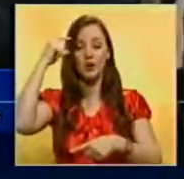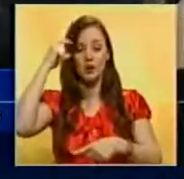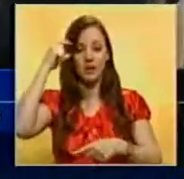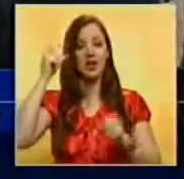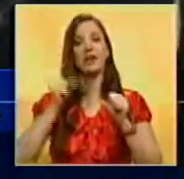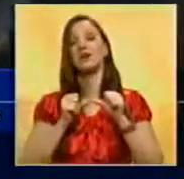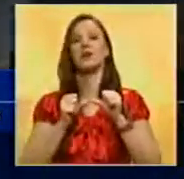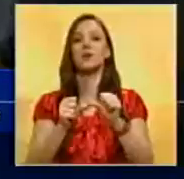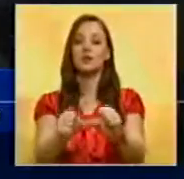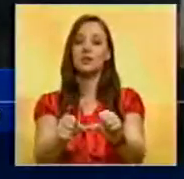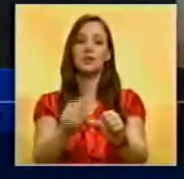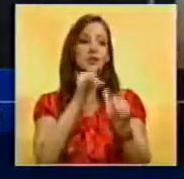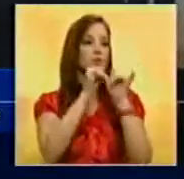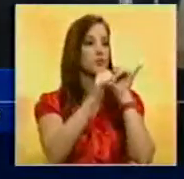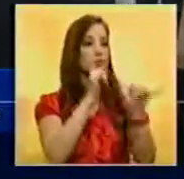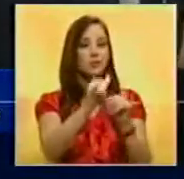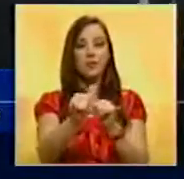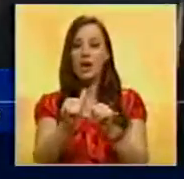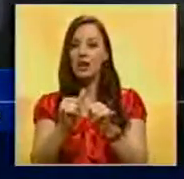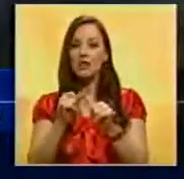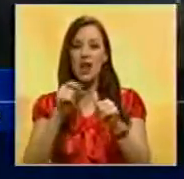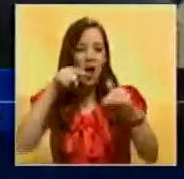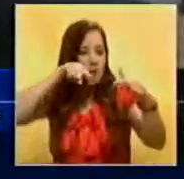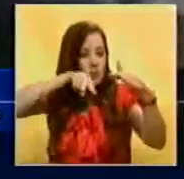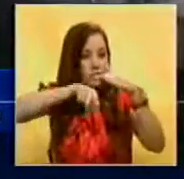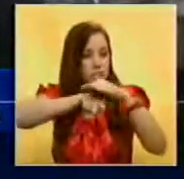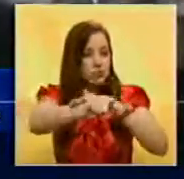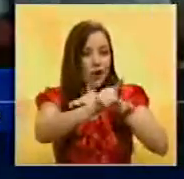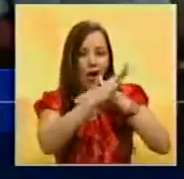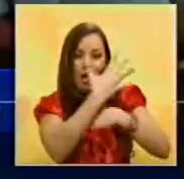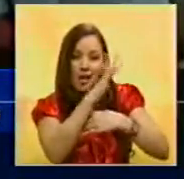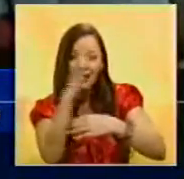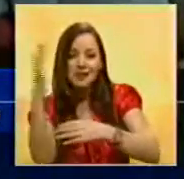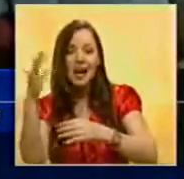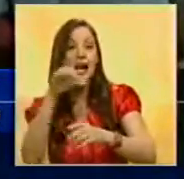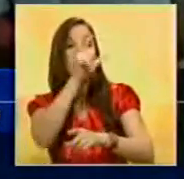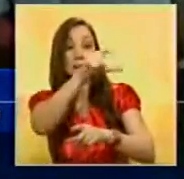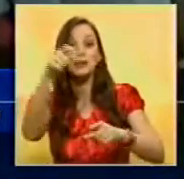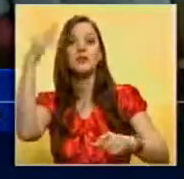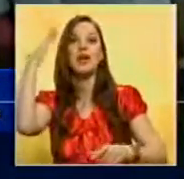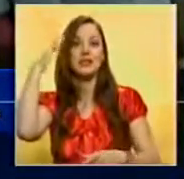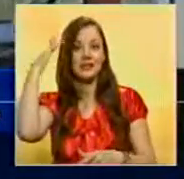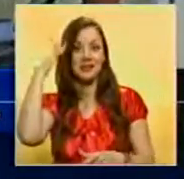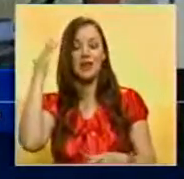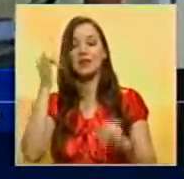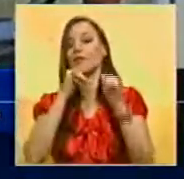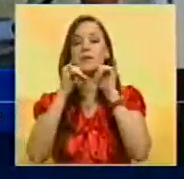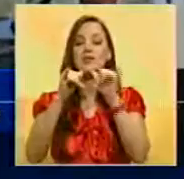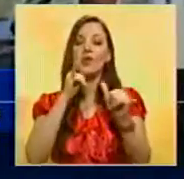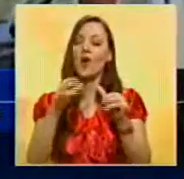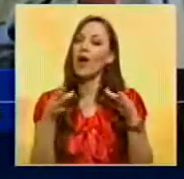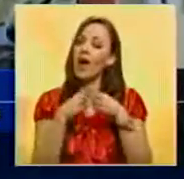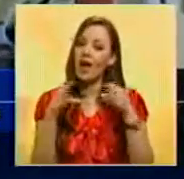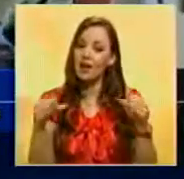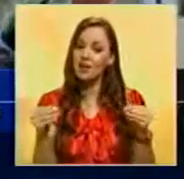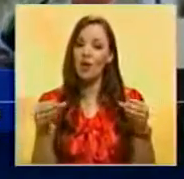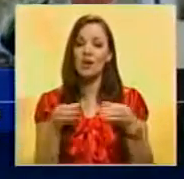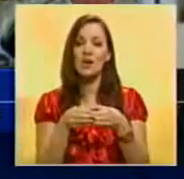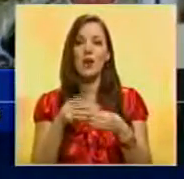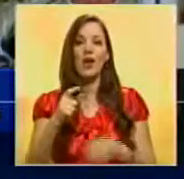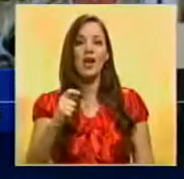lo más profundo de la selva del Taica. En tercer lugar, a todo ese maravilloso equipo de Tucupita Televisión que día a